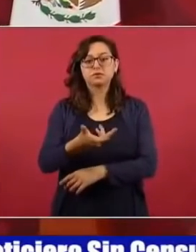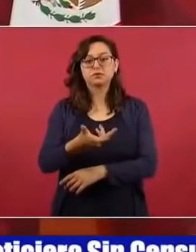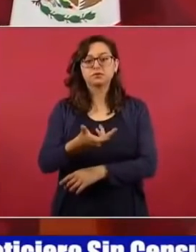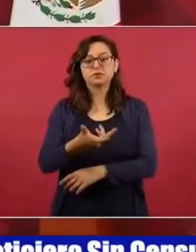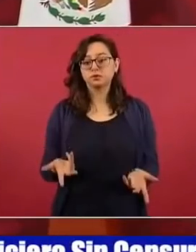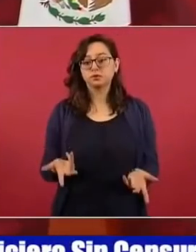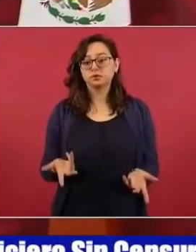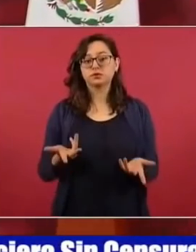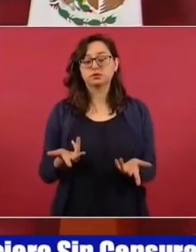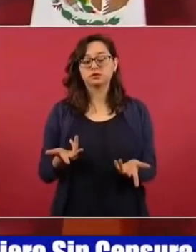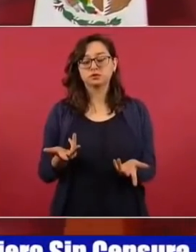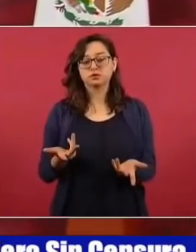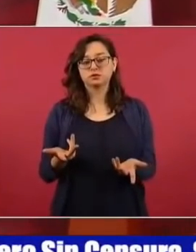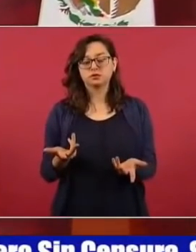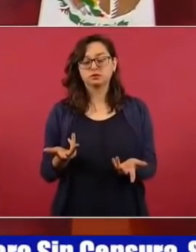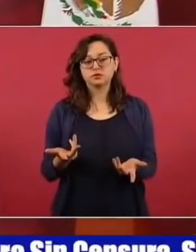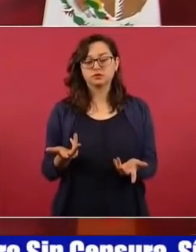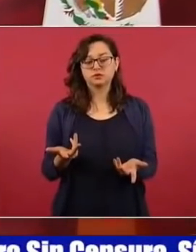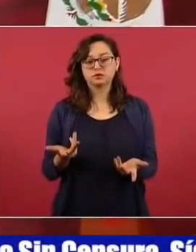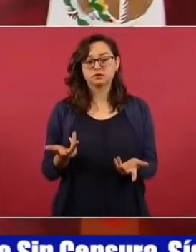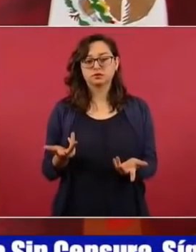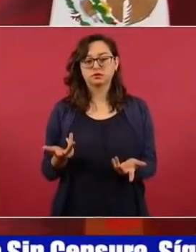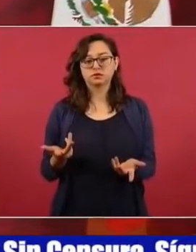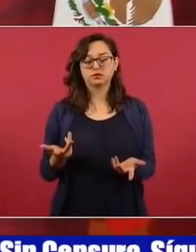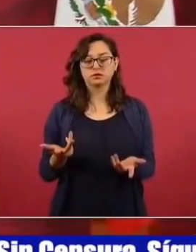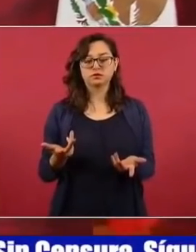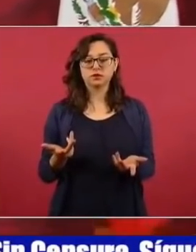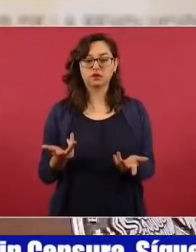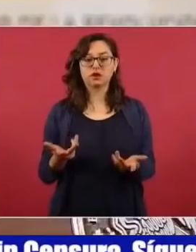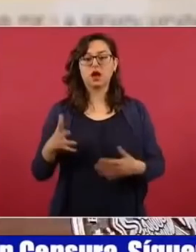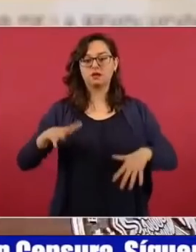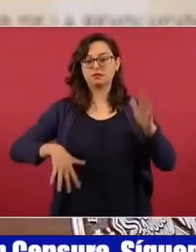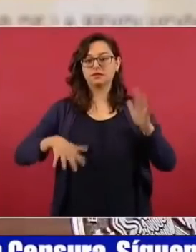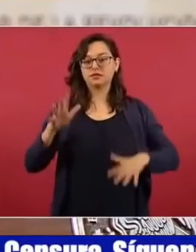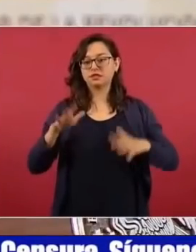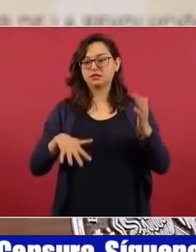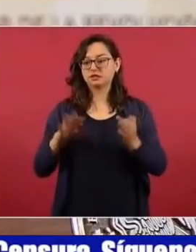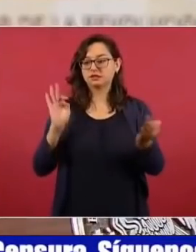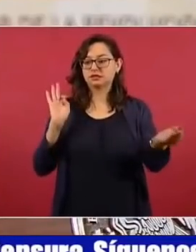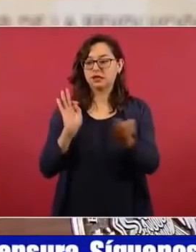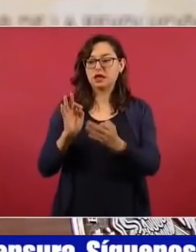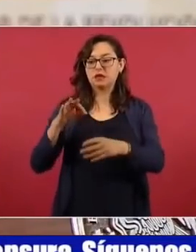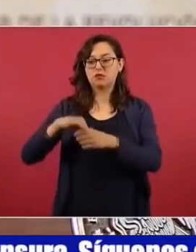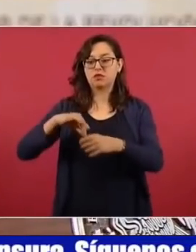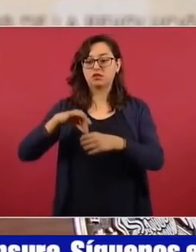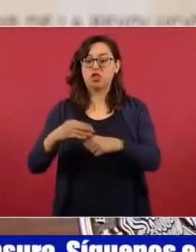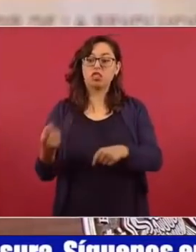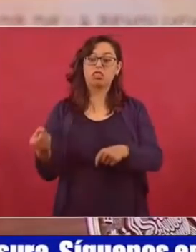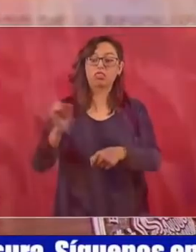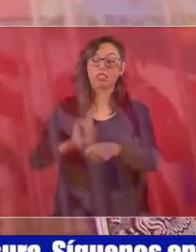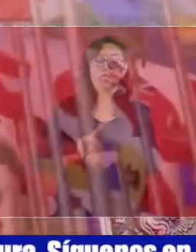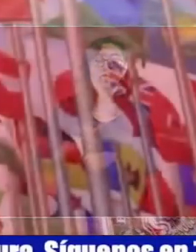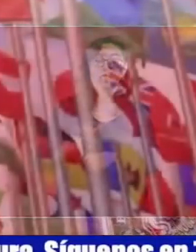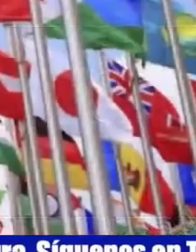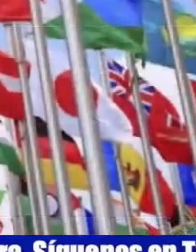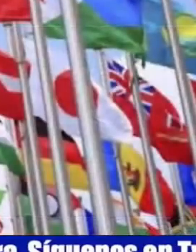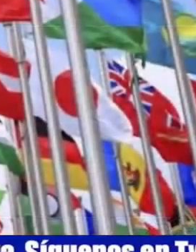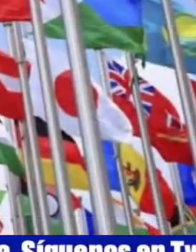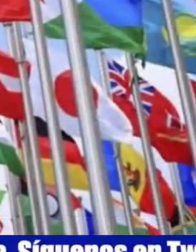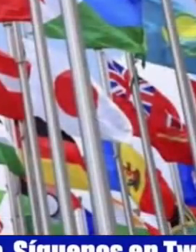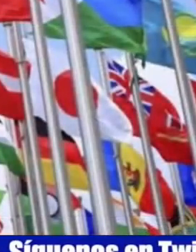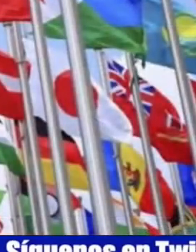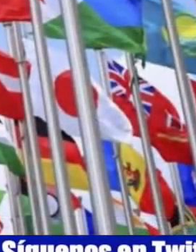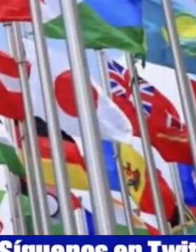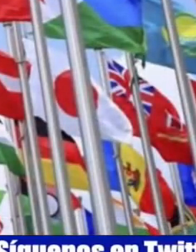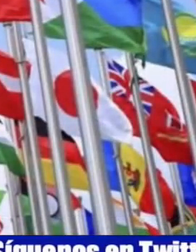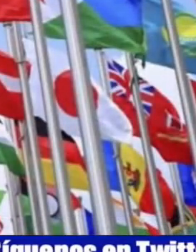líder mexicano, quien dijo que no se presentaría a menos que Cuba, Venezuela y Nicaragua fueran invitados a Los Ángeles para esta cumbre. Biden ha